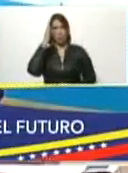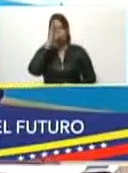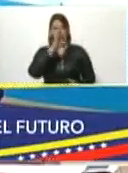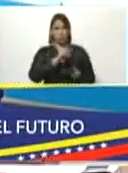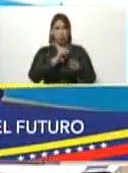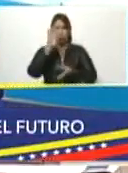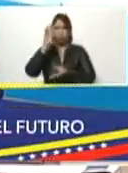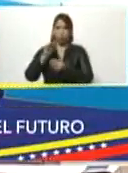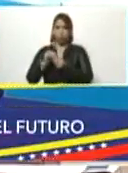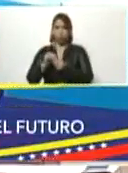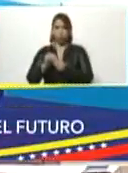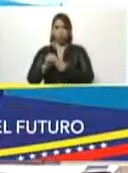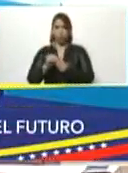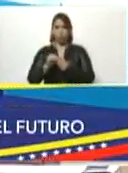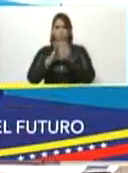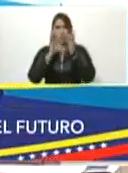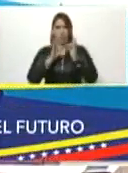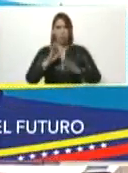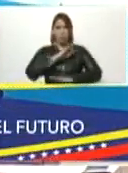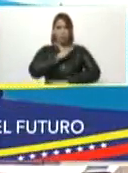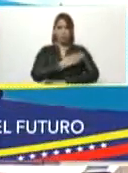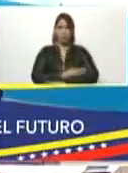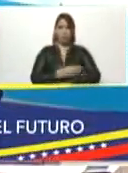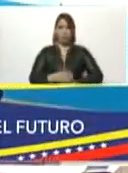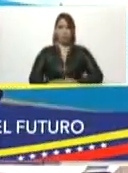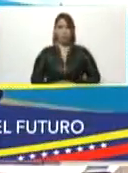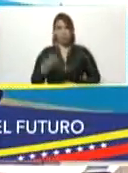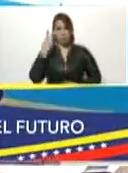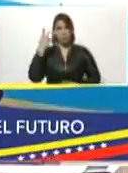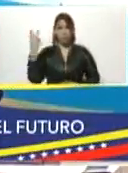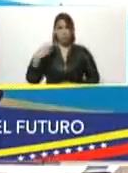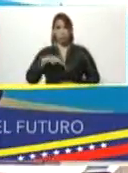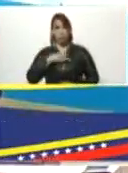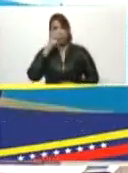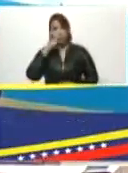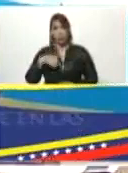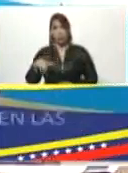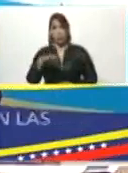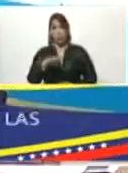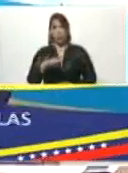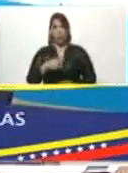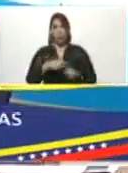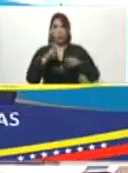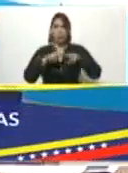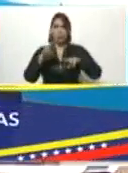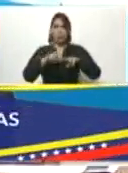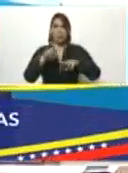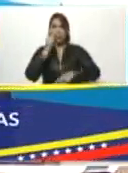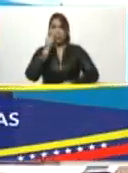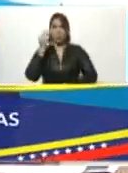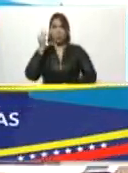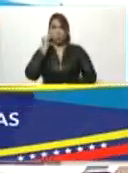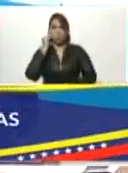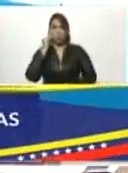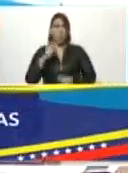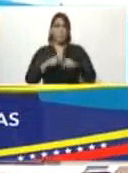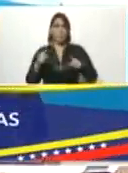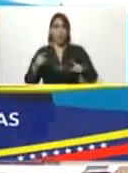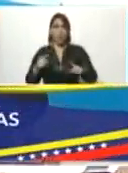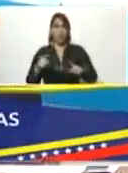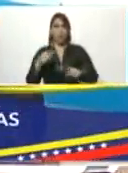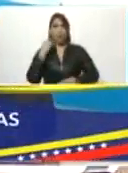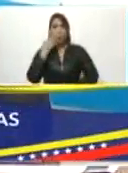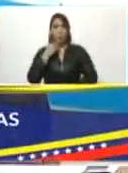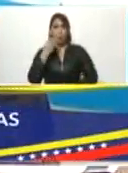resumirnos de manera contundente y pedagógica para nuestro pueblo, para los niños y niñas, para la juventud que nos ven